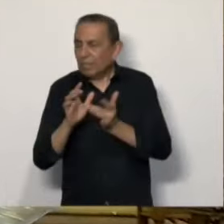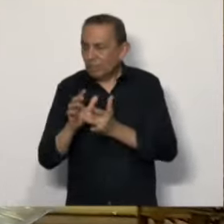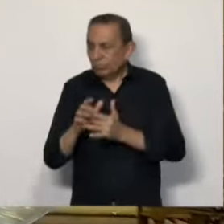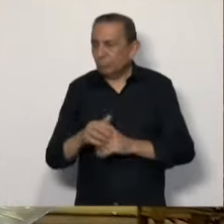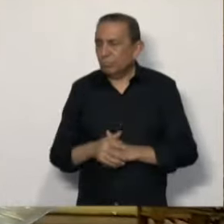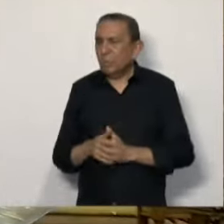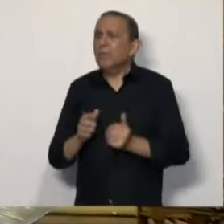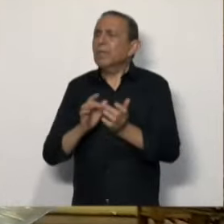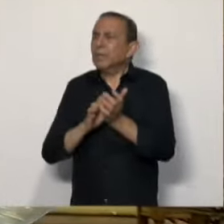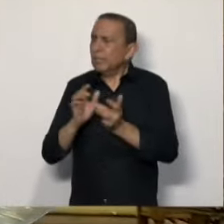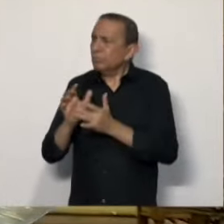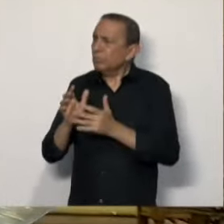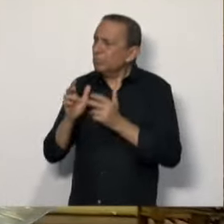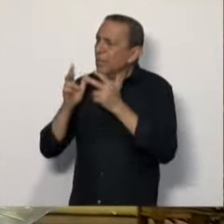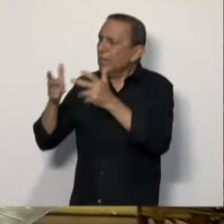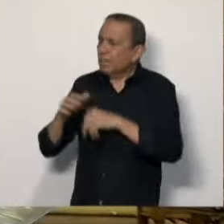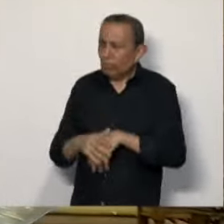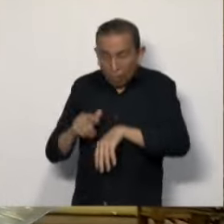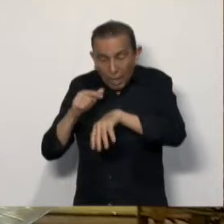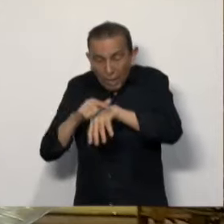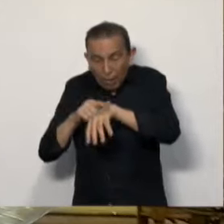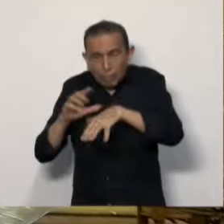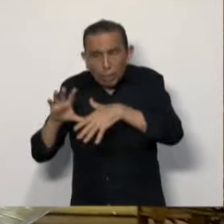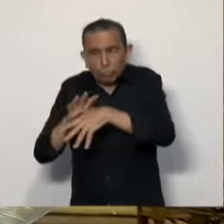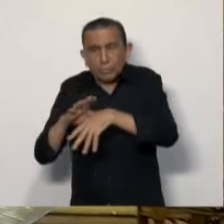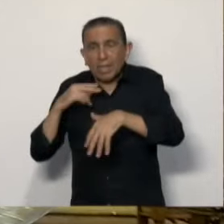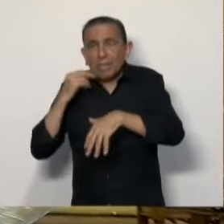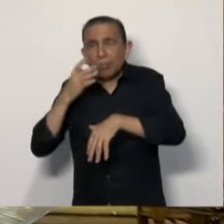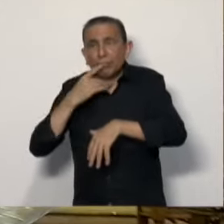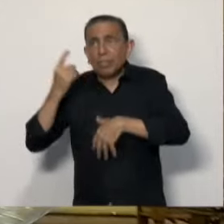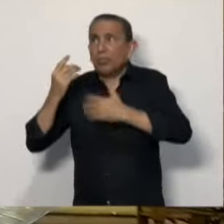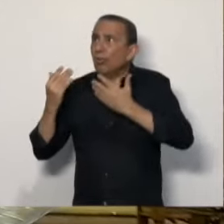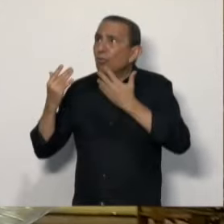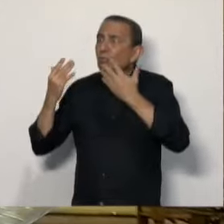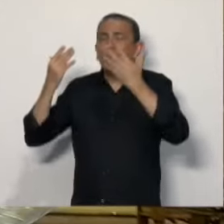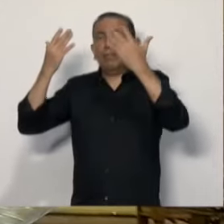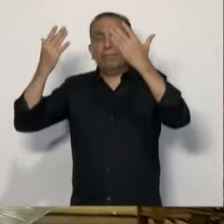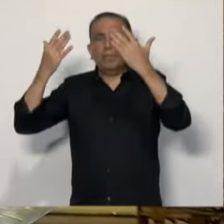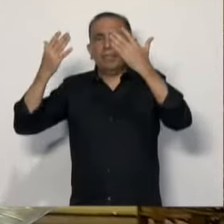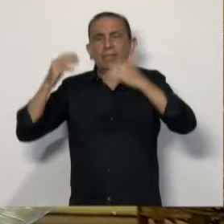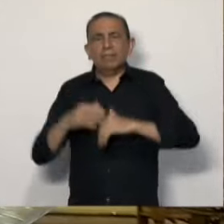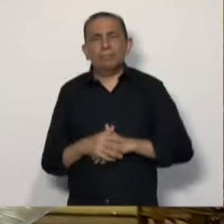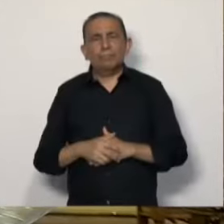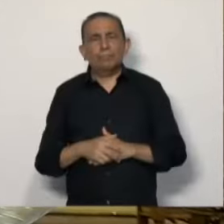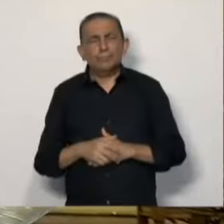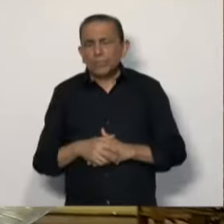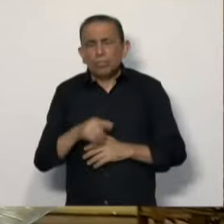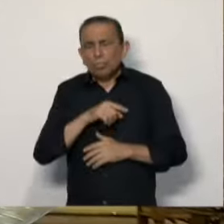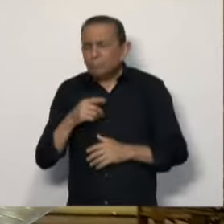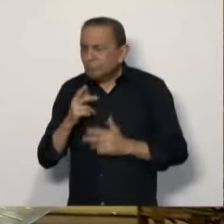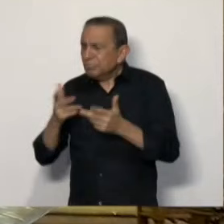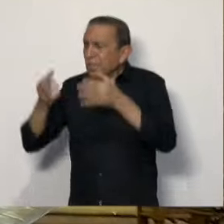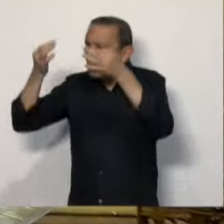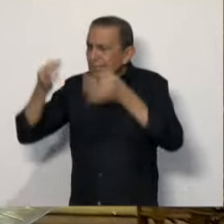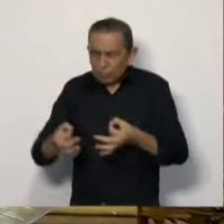respondió: «Ha llegado la hora en que el Hijo del Hombre va a ser glorificado. Les aseguro que si el grano de